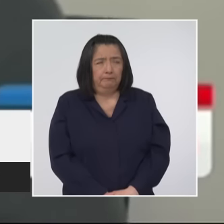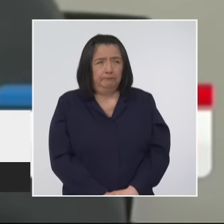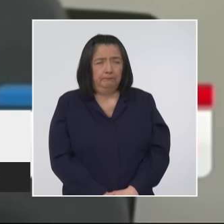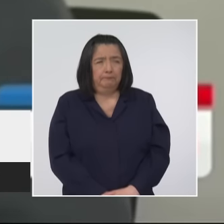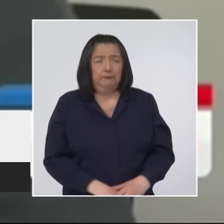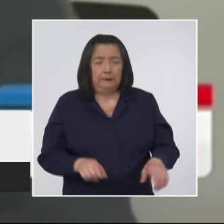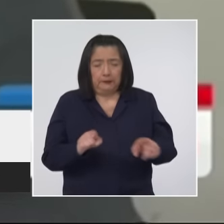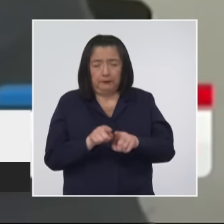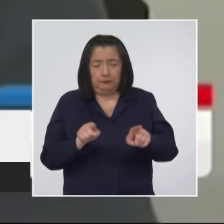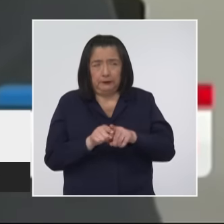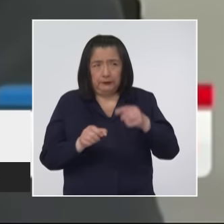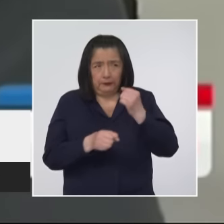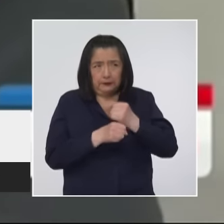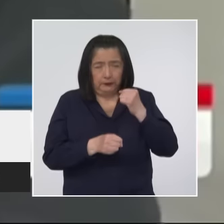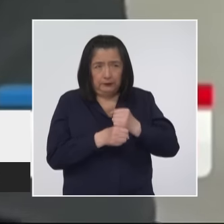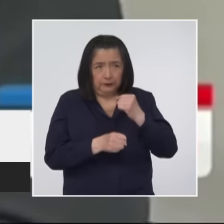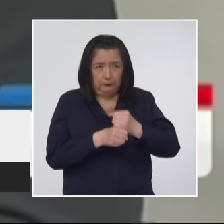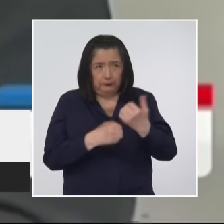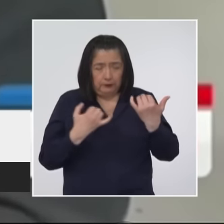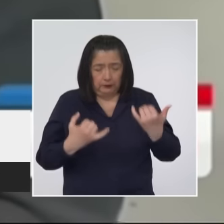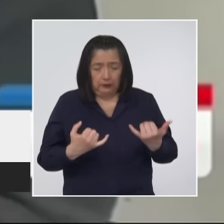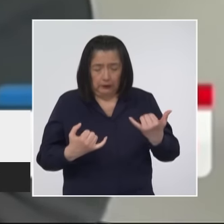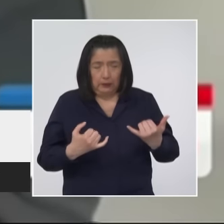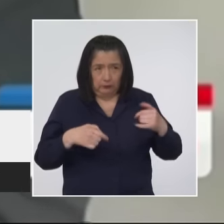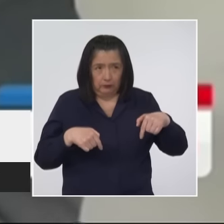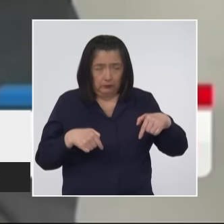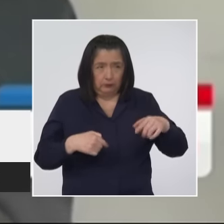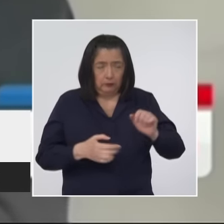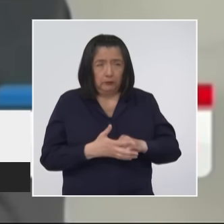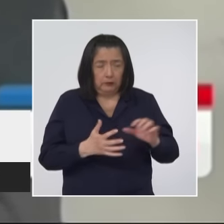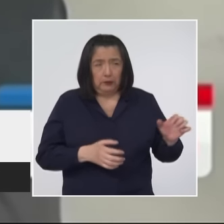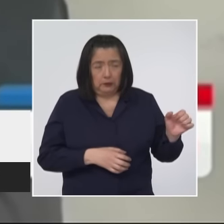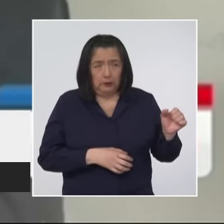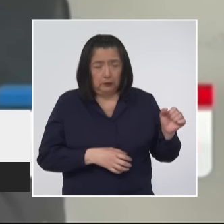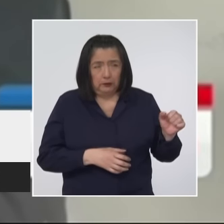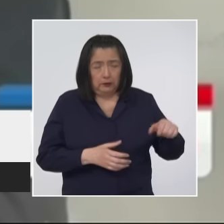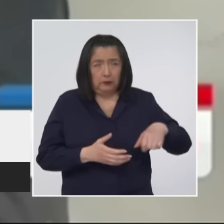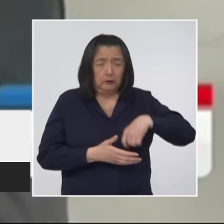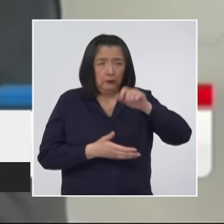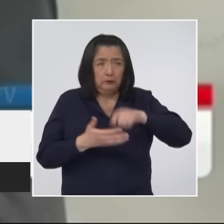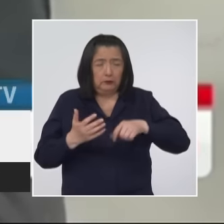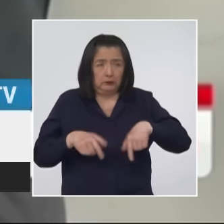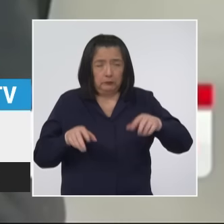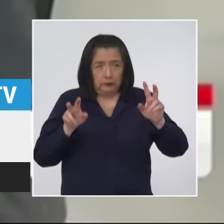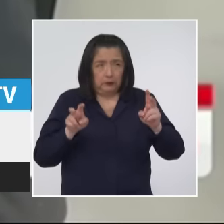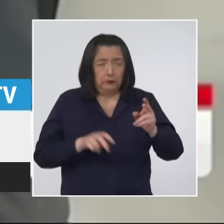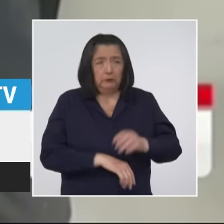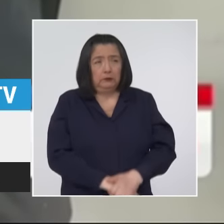Y trabajo recientemente contratado por este tema